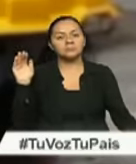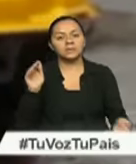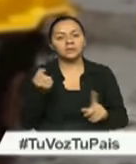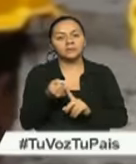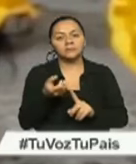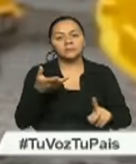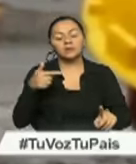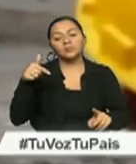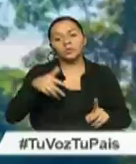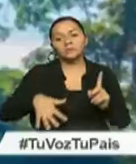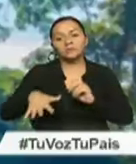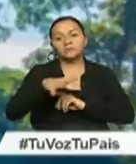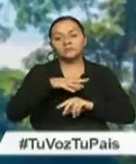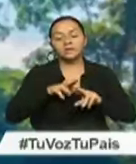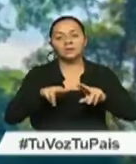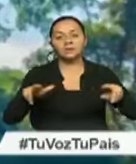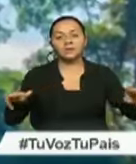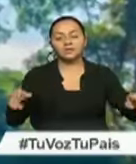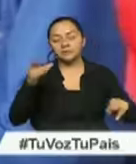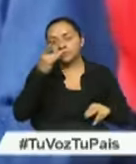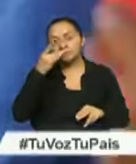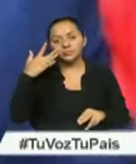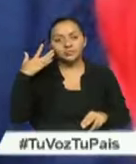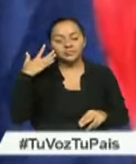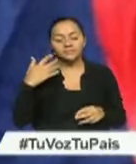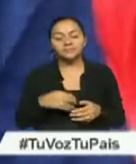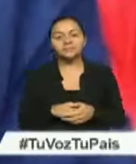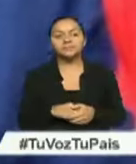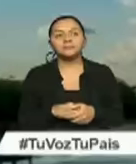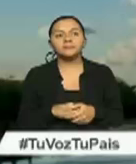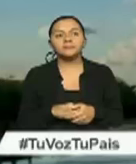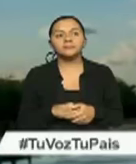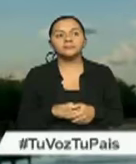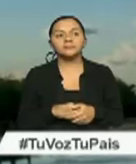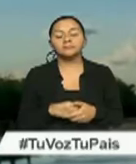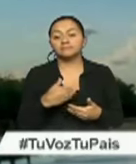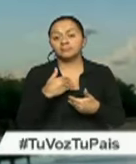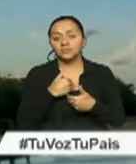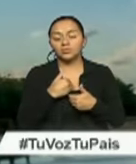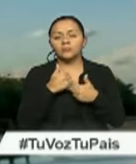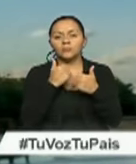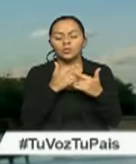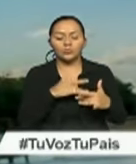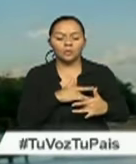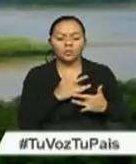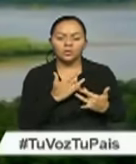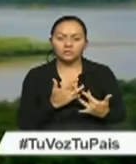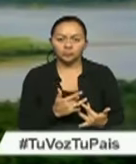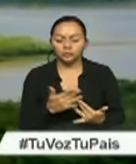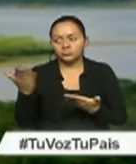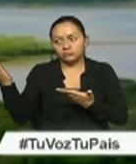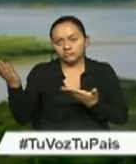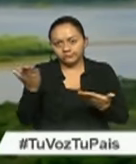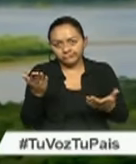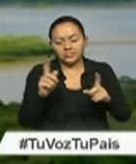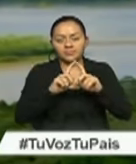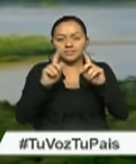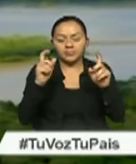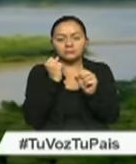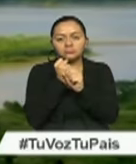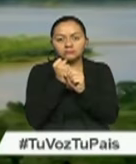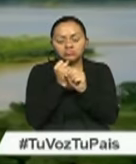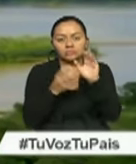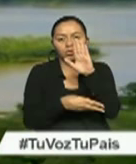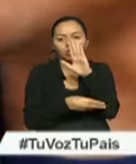el impacto en el ecosistema amazónico. Nosotros dimos buen corazón para que la empresa ingrese para que se